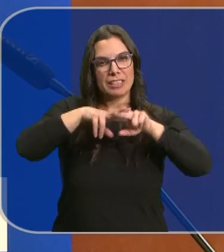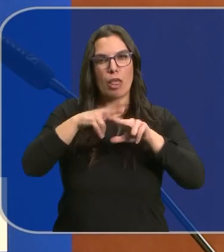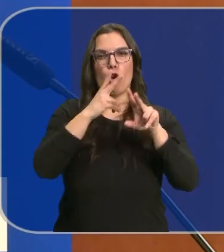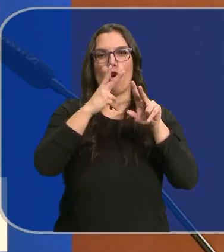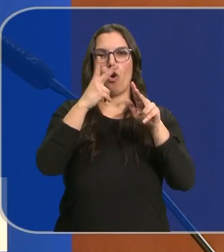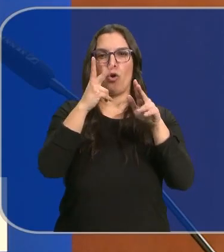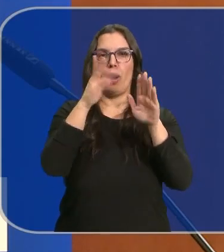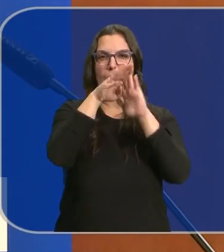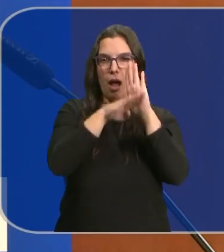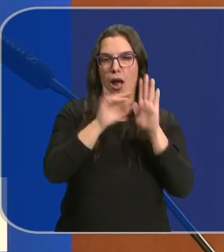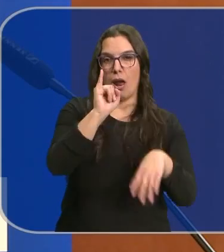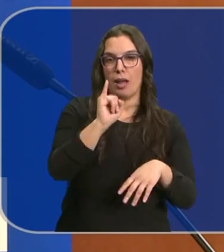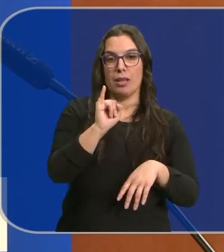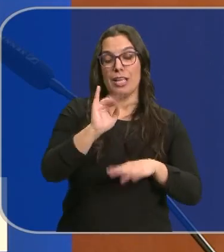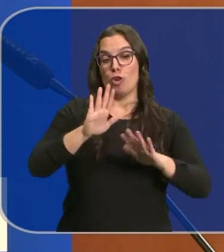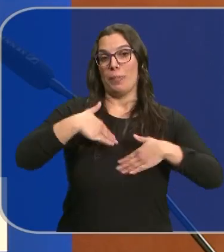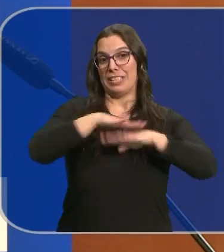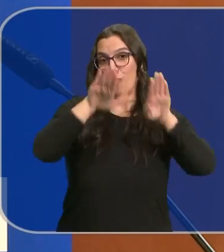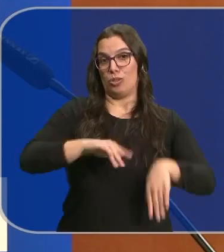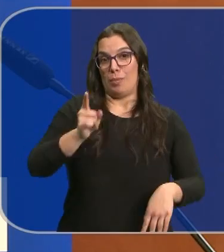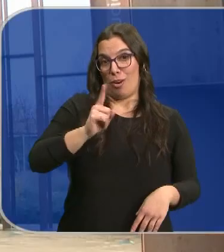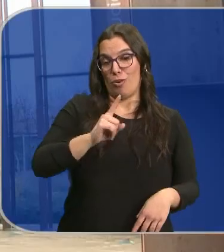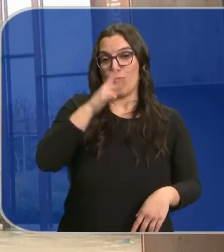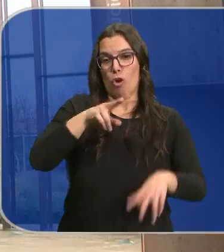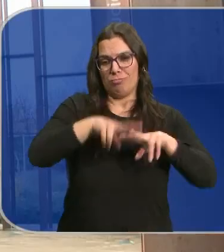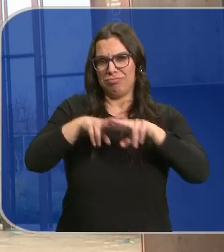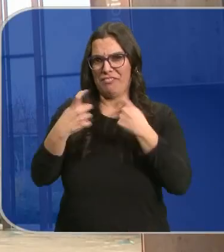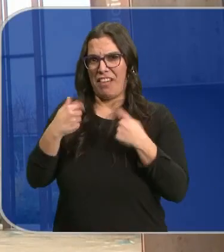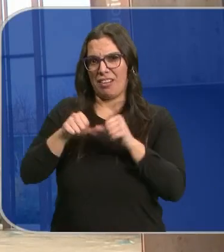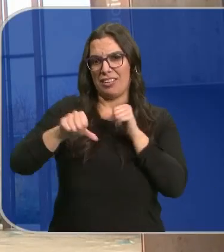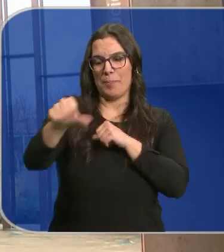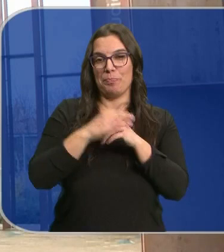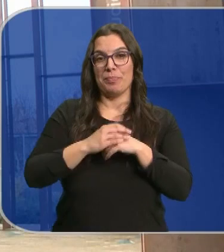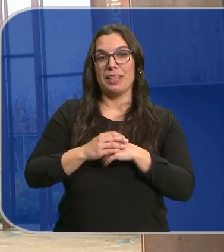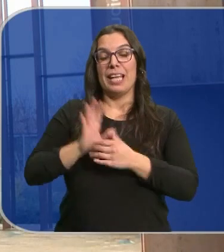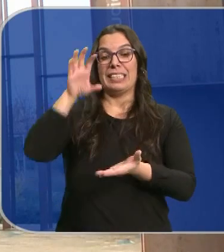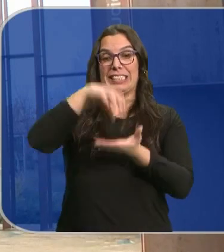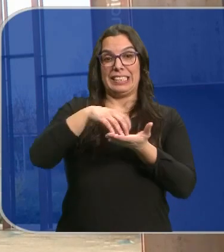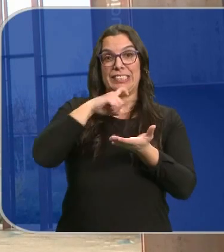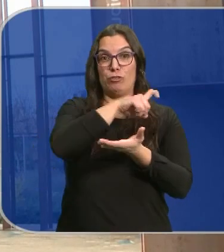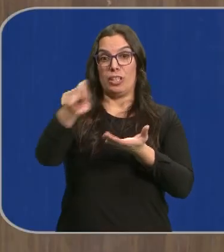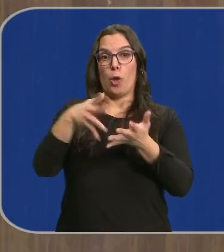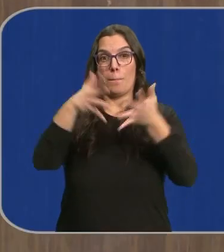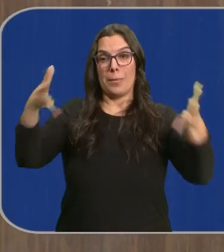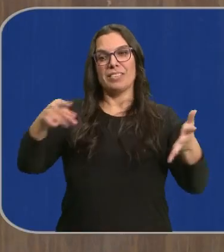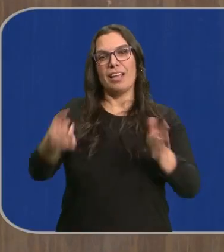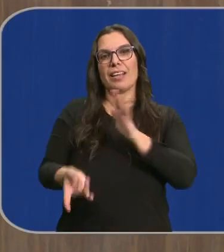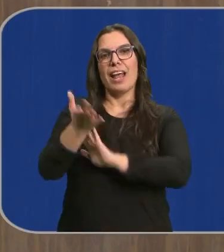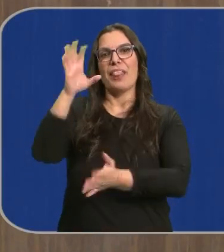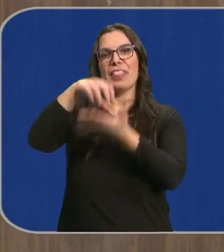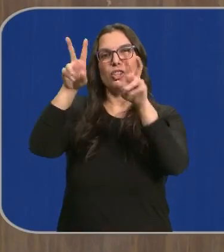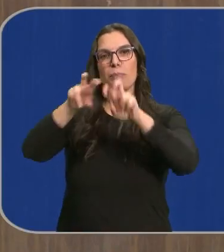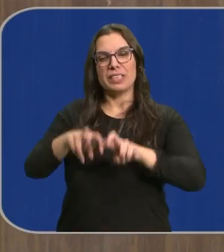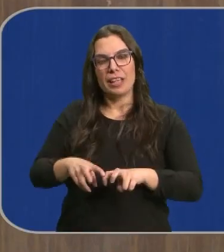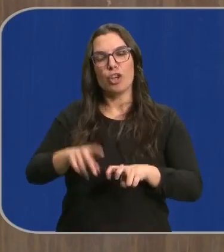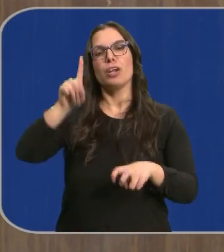catalogados. Posiblemente no sea la última sorpresa que depare el archivo de Emiliano Aguirre. La ampliación de la sede de la Fundación permitirá crear un centro de investigación